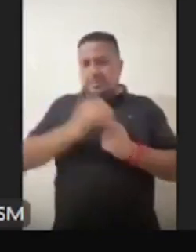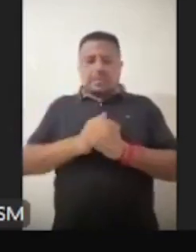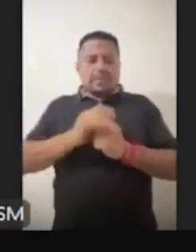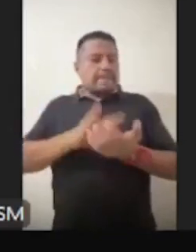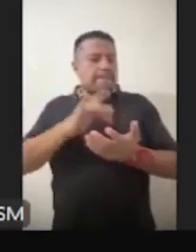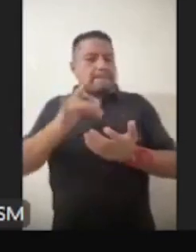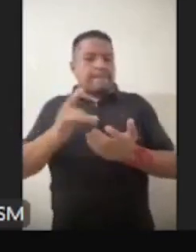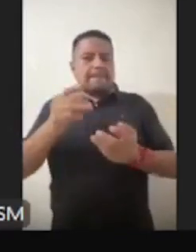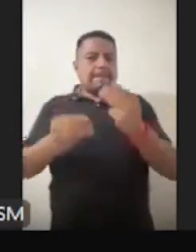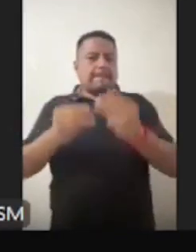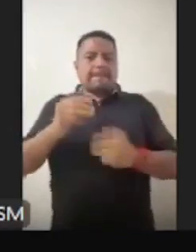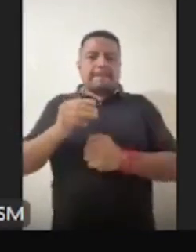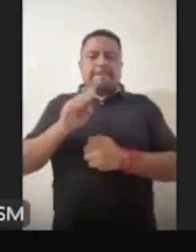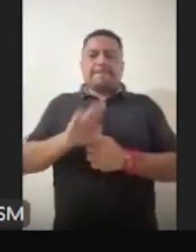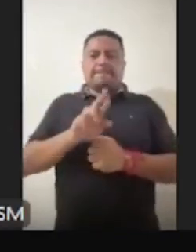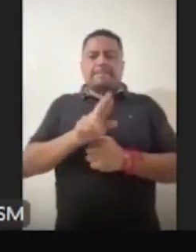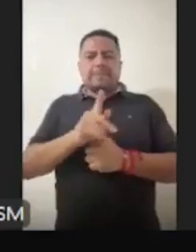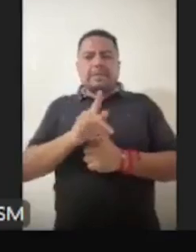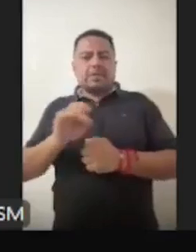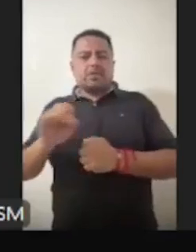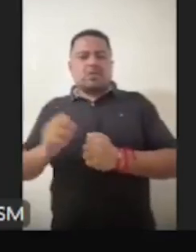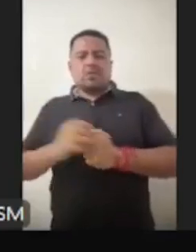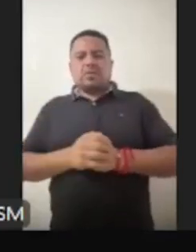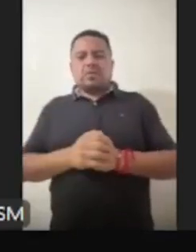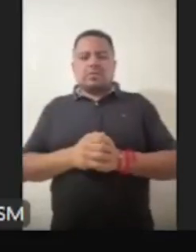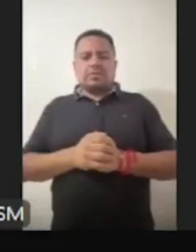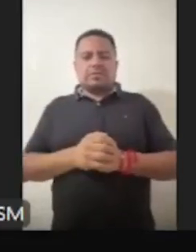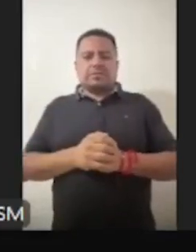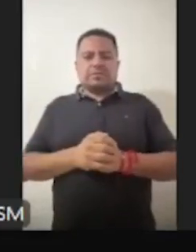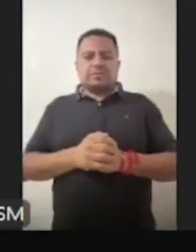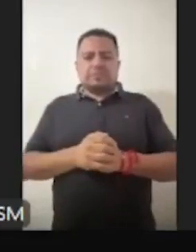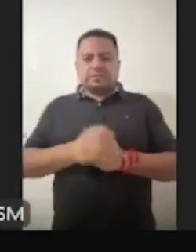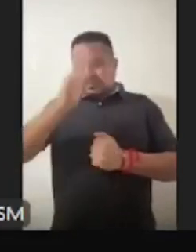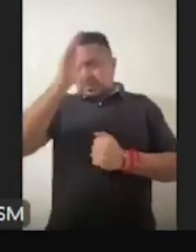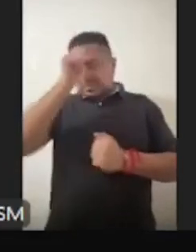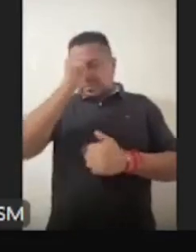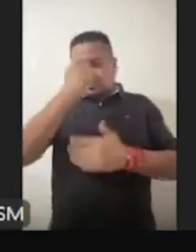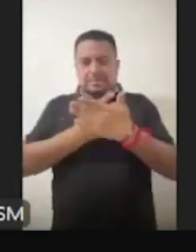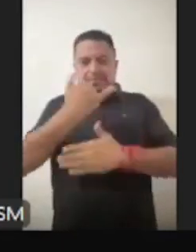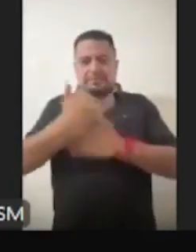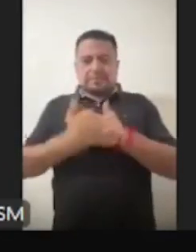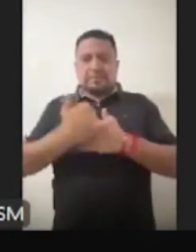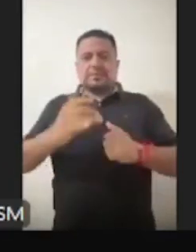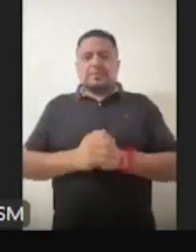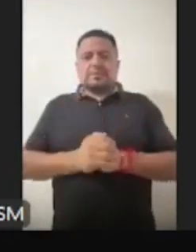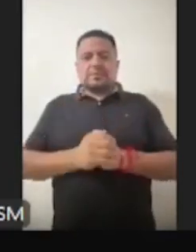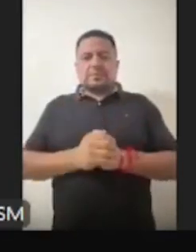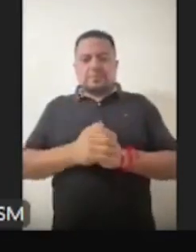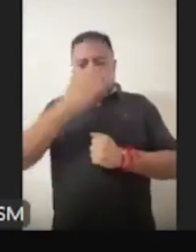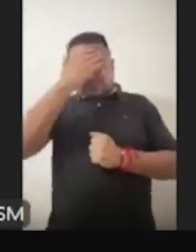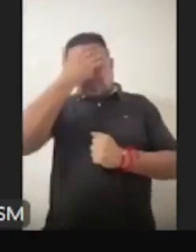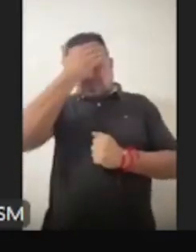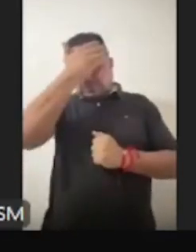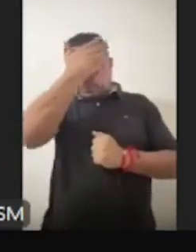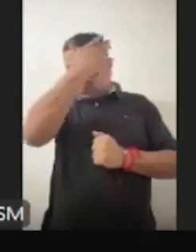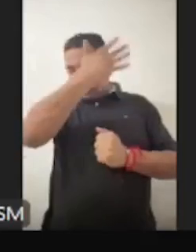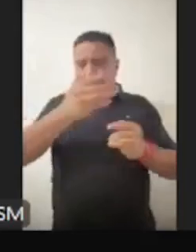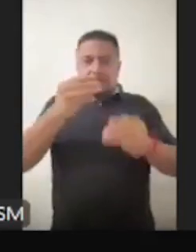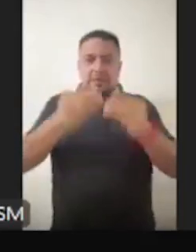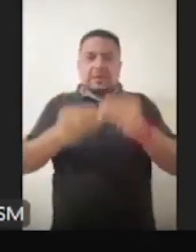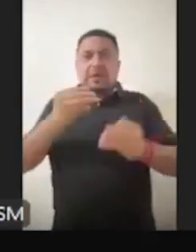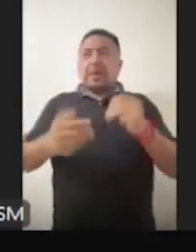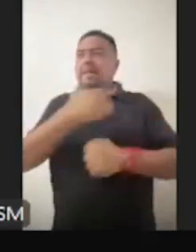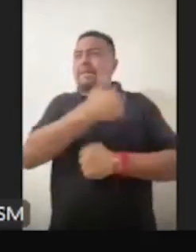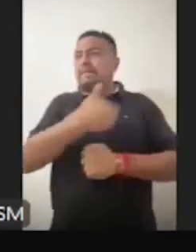magistrada. Magistrada Hilar Rosa Salgado Brito. A favor del proyecto. Gracias, magistrada. Magistrada Evelyn